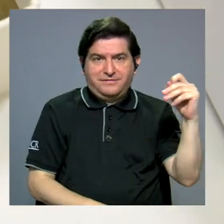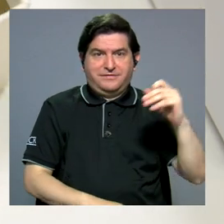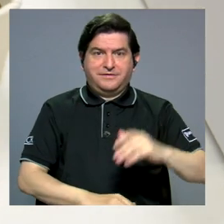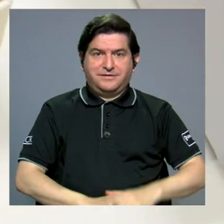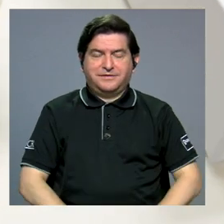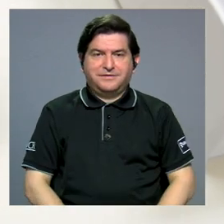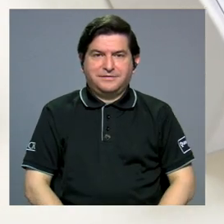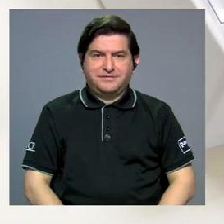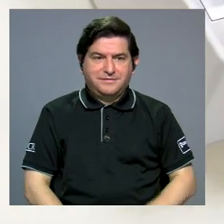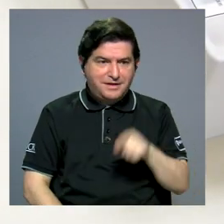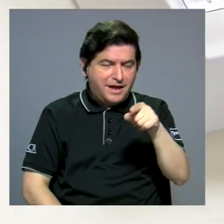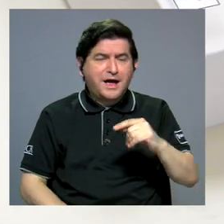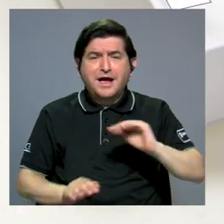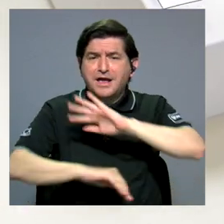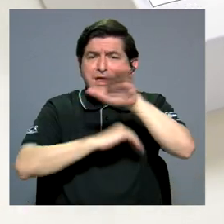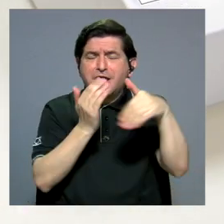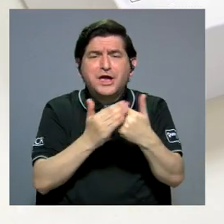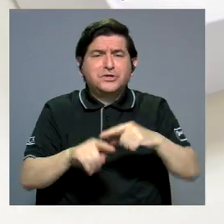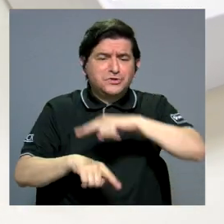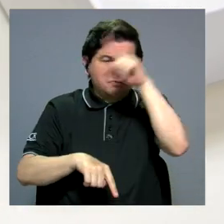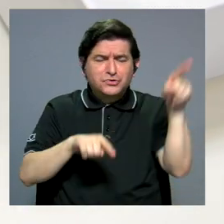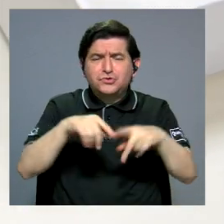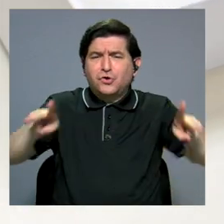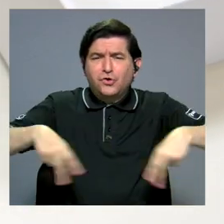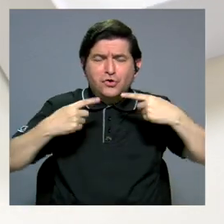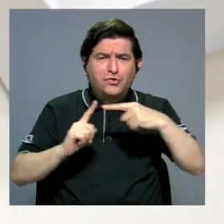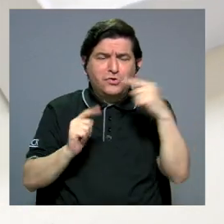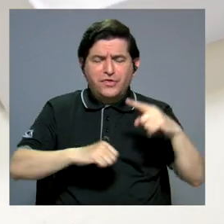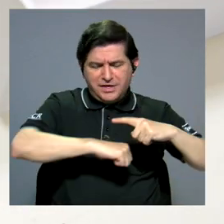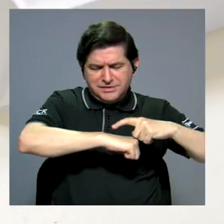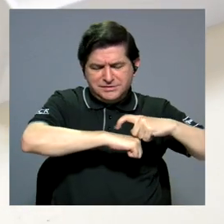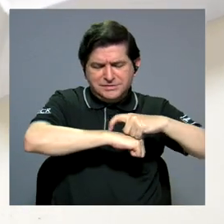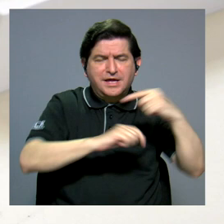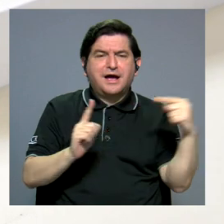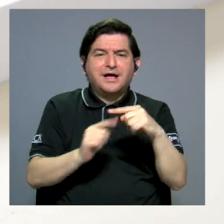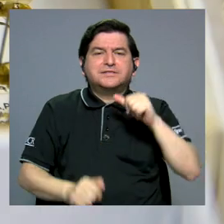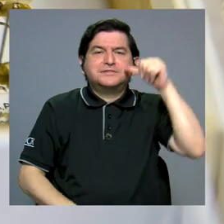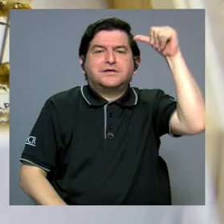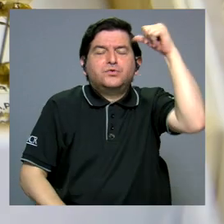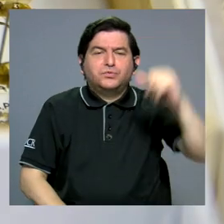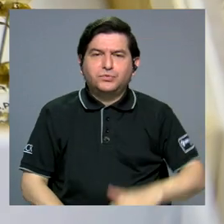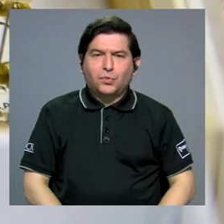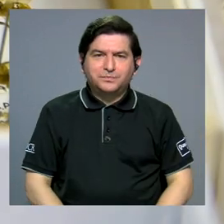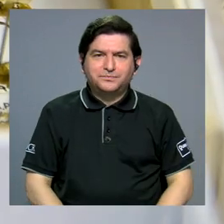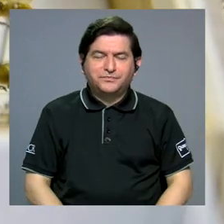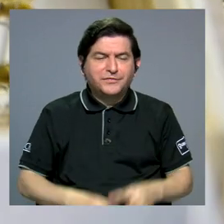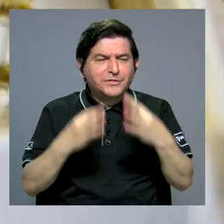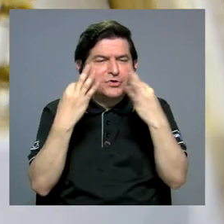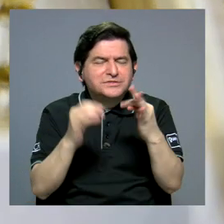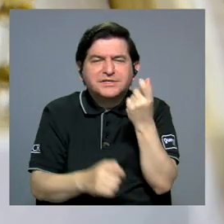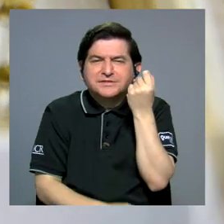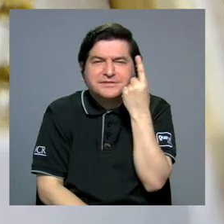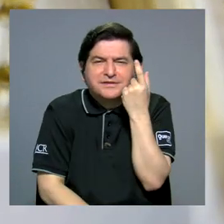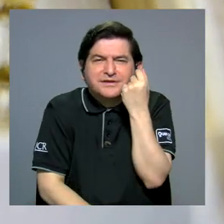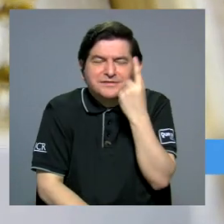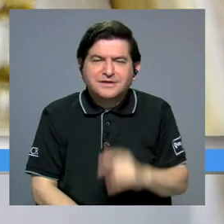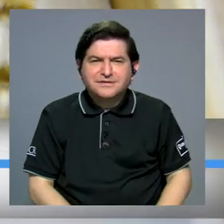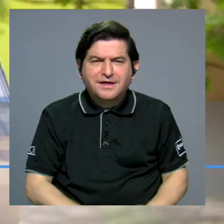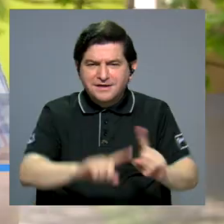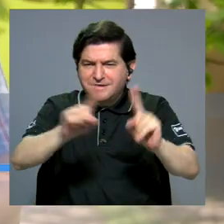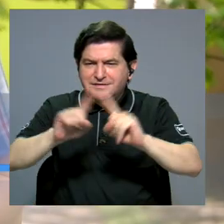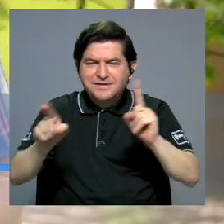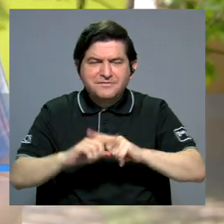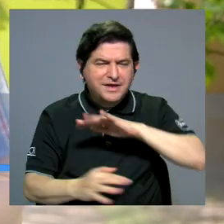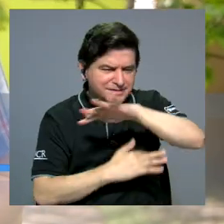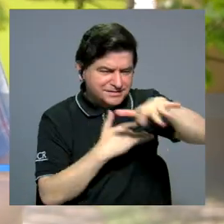como fuera, y lo está a lo largo de todo su ciclo de vida, desde que es una larva hasta que es un adulto. Y entonces tratamos de entender la diversidad